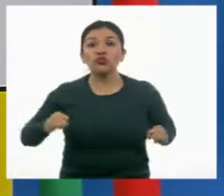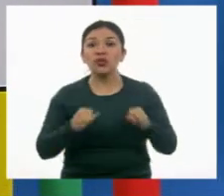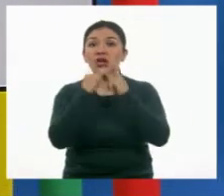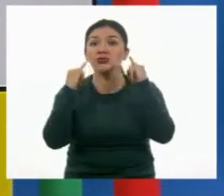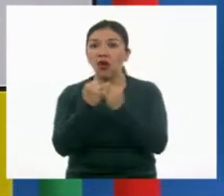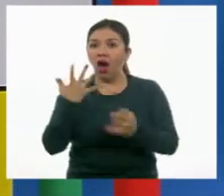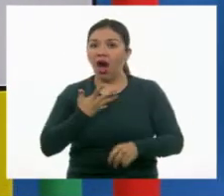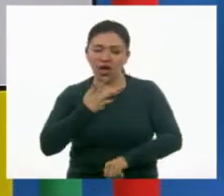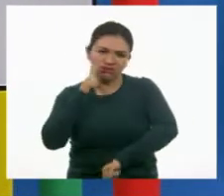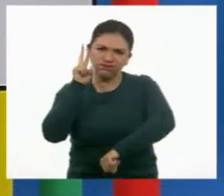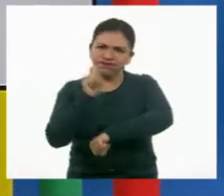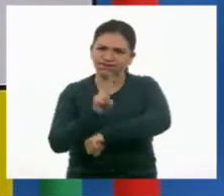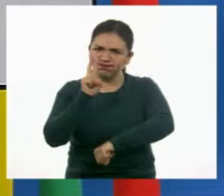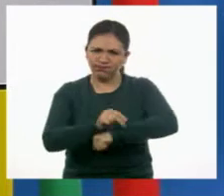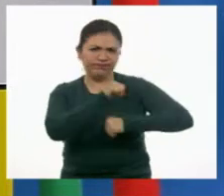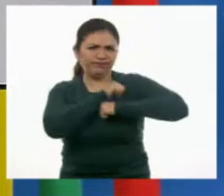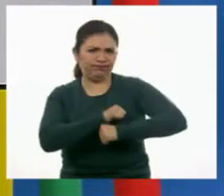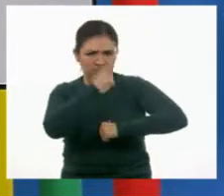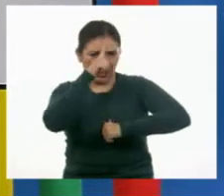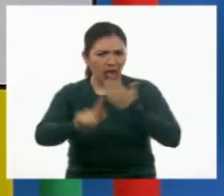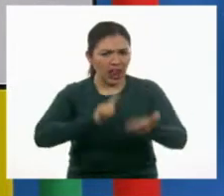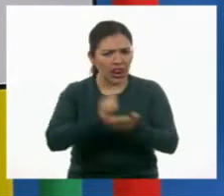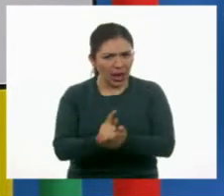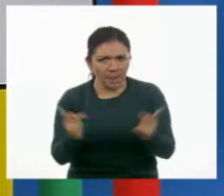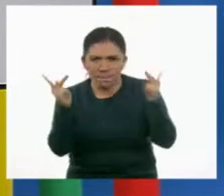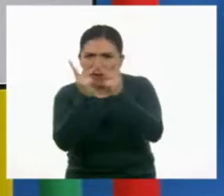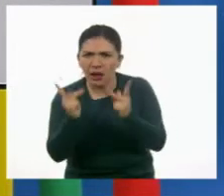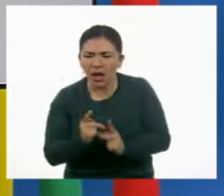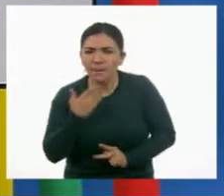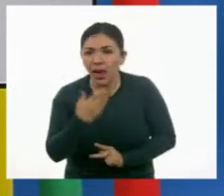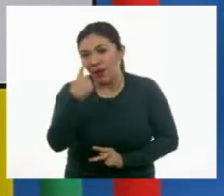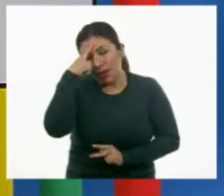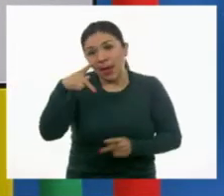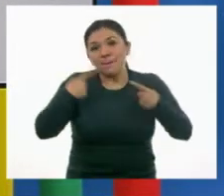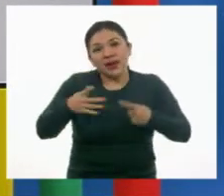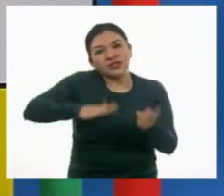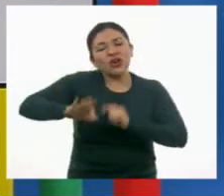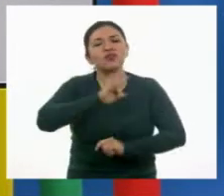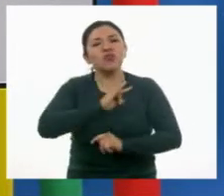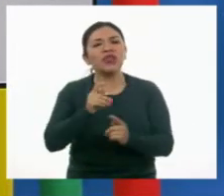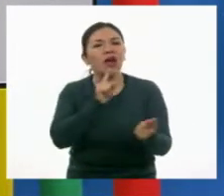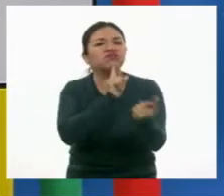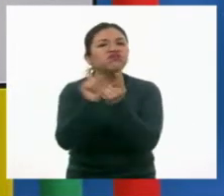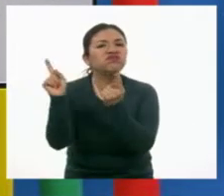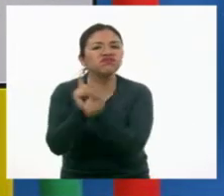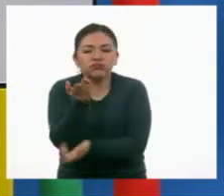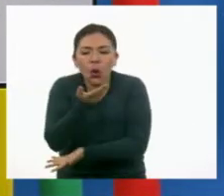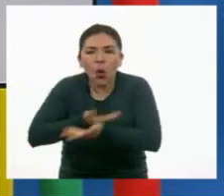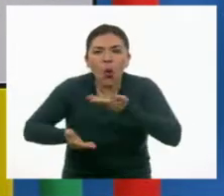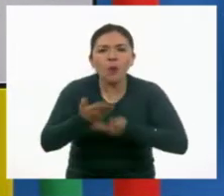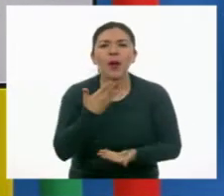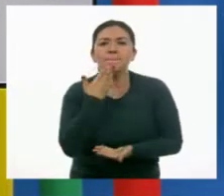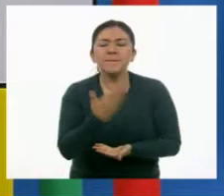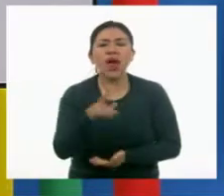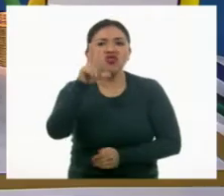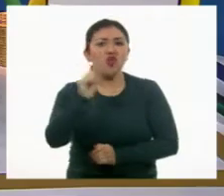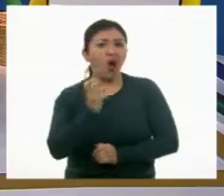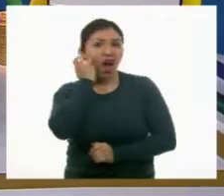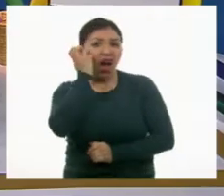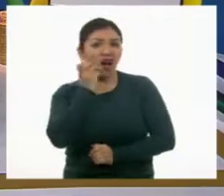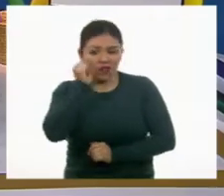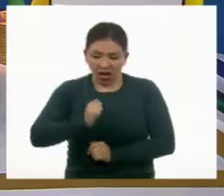precisamente vigilando que se cumplan esas leyes para garantizar una convivencia armónica, que no haya un abuso sobre los